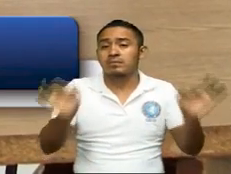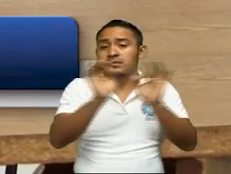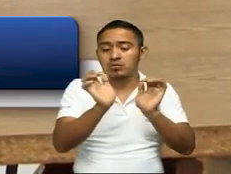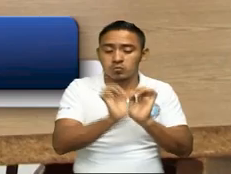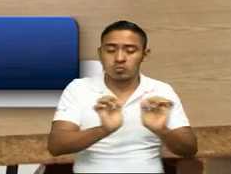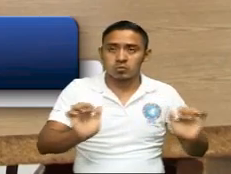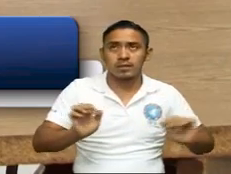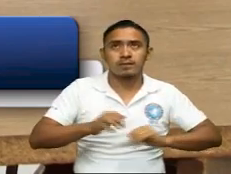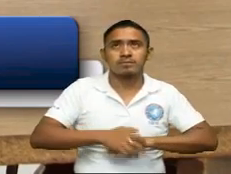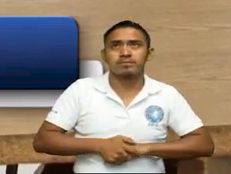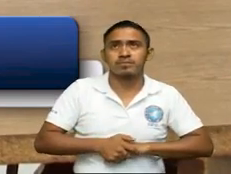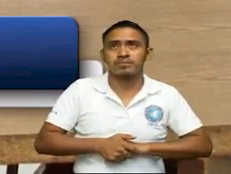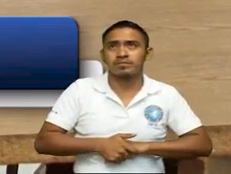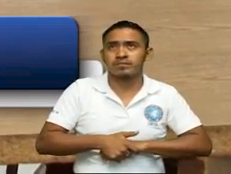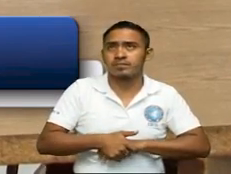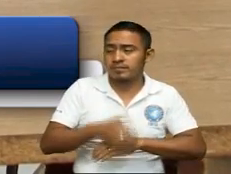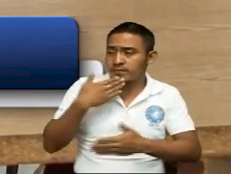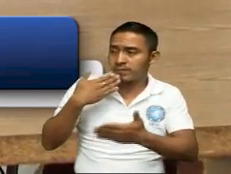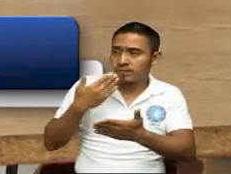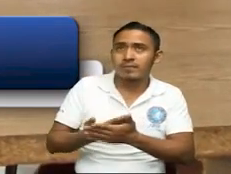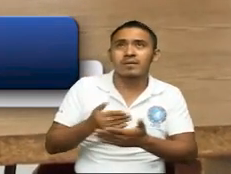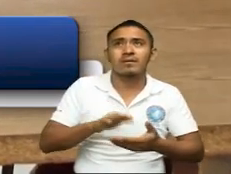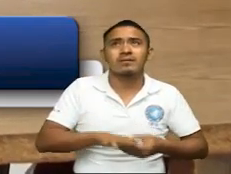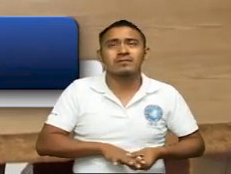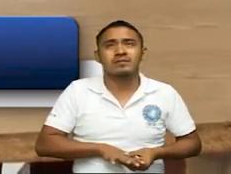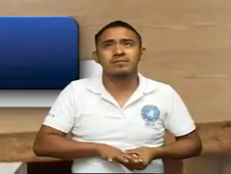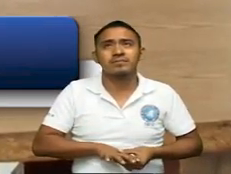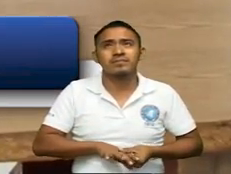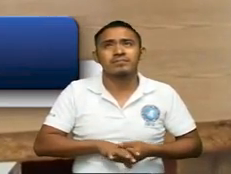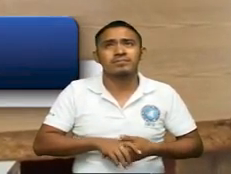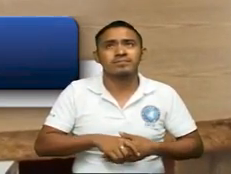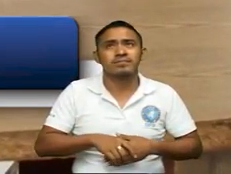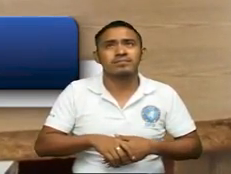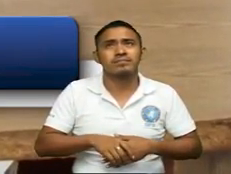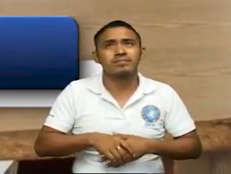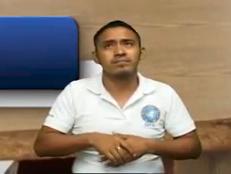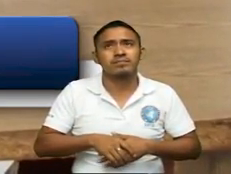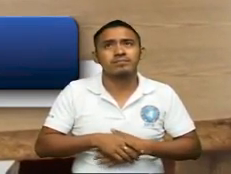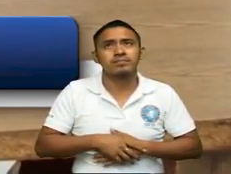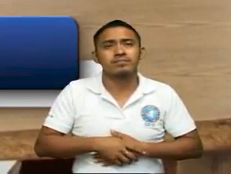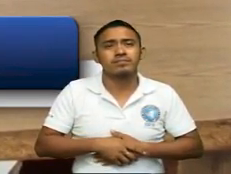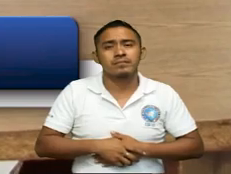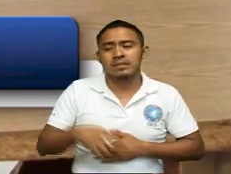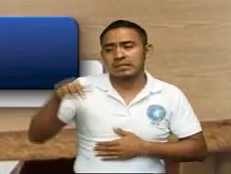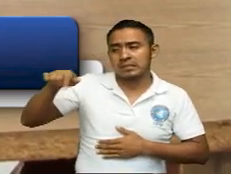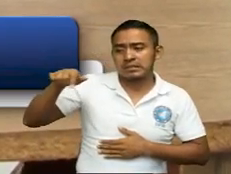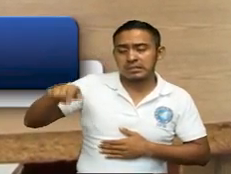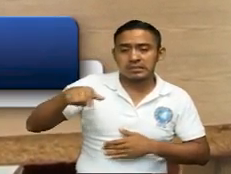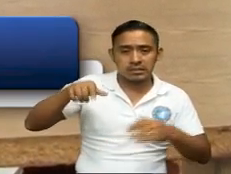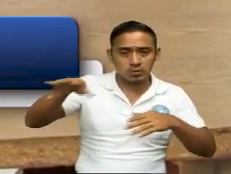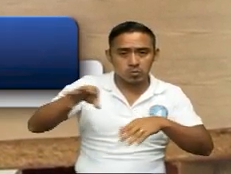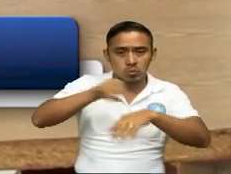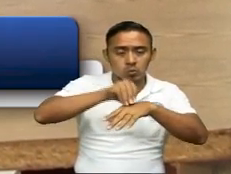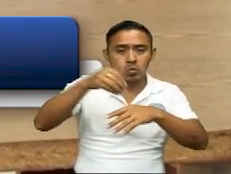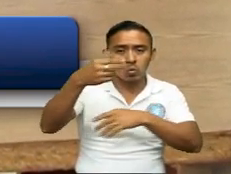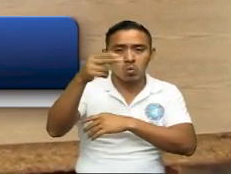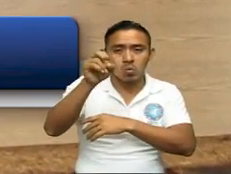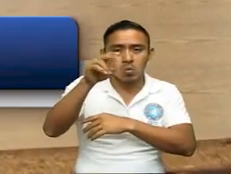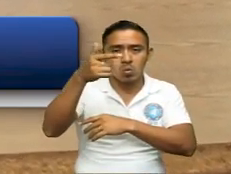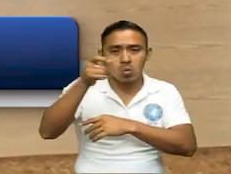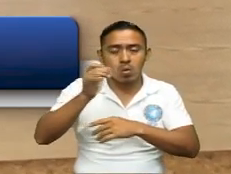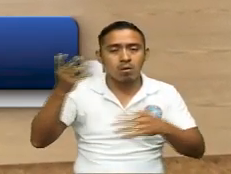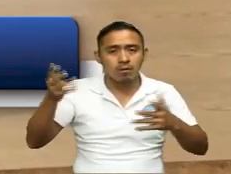Está un poquito desesperado. Entonces, doctor, y ese tipo de hongos que tiene el niño,